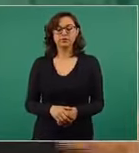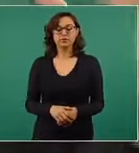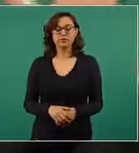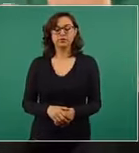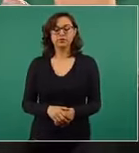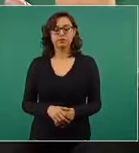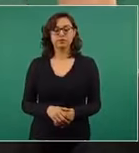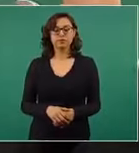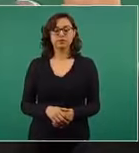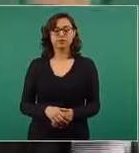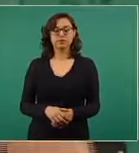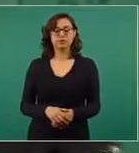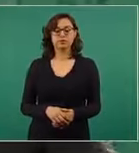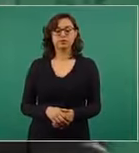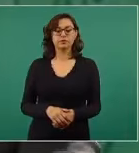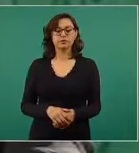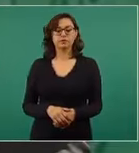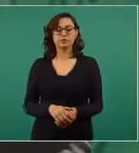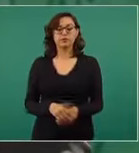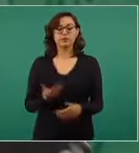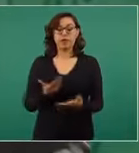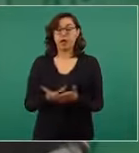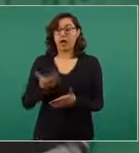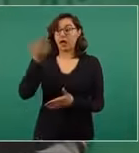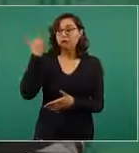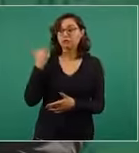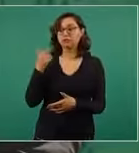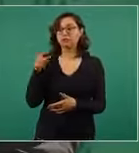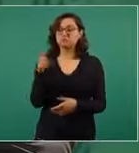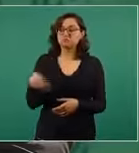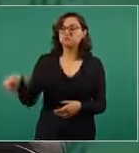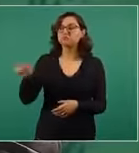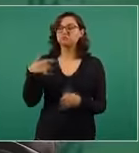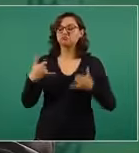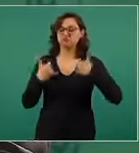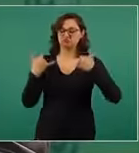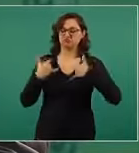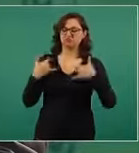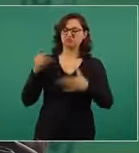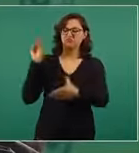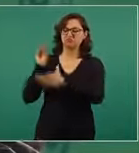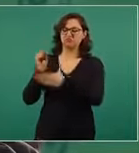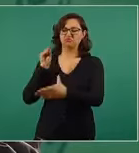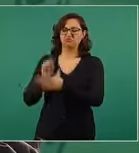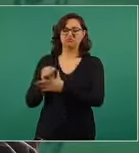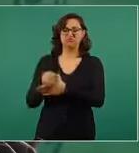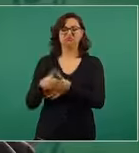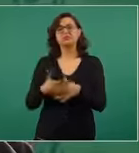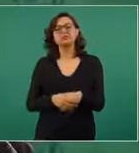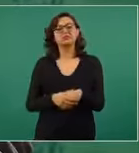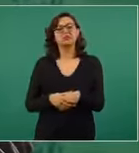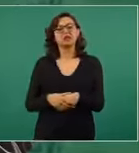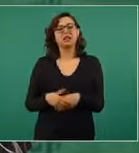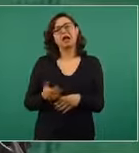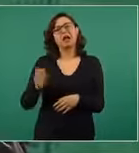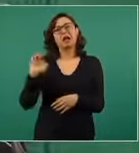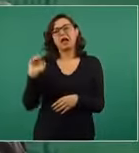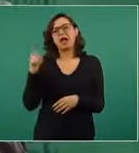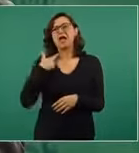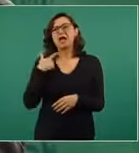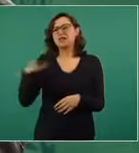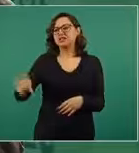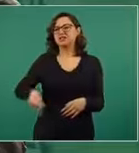se le daba la espalda a los jóvenes. Lo único que hicieron de manera graciosa y en